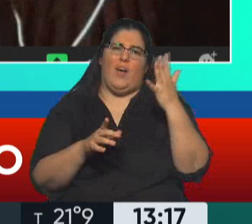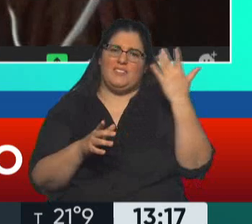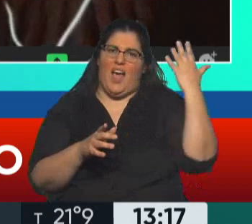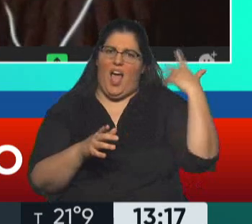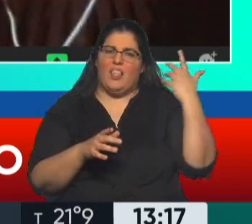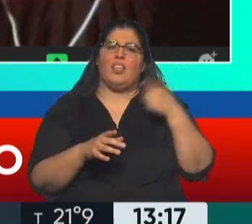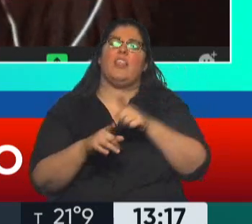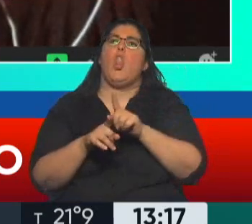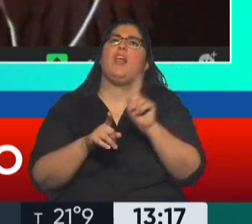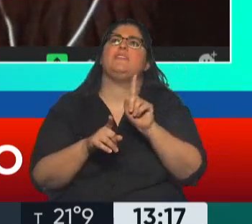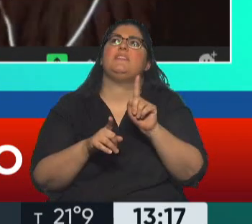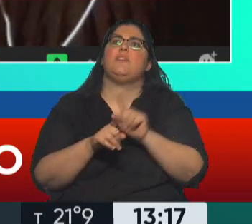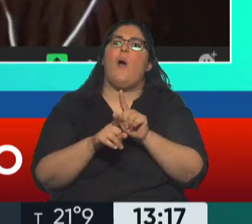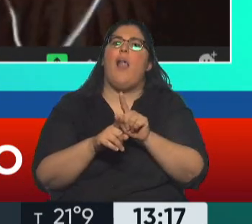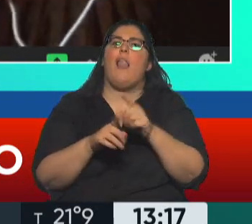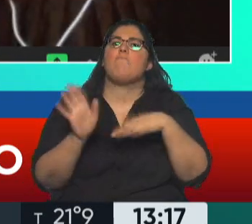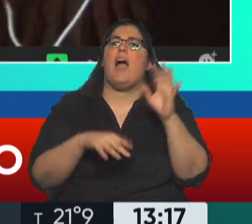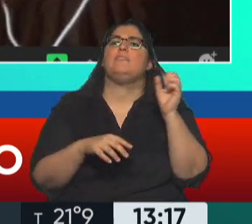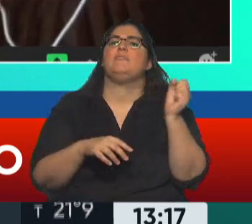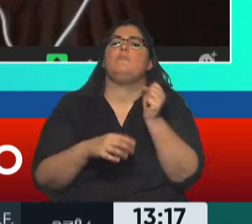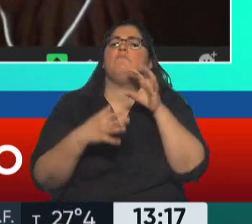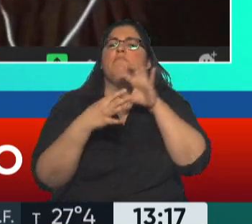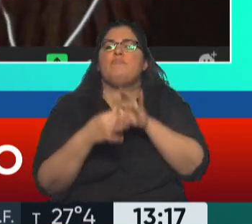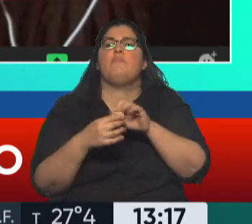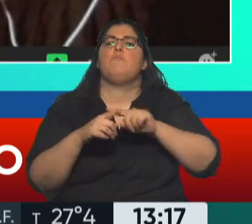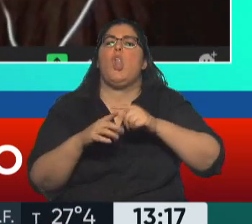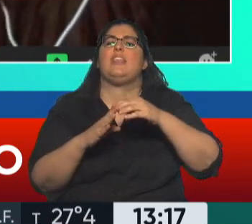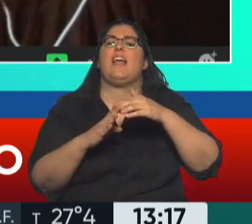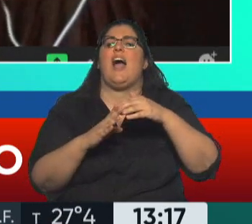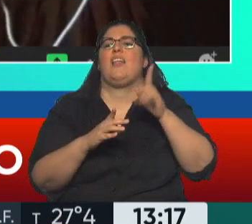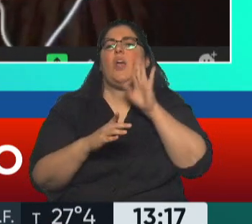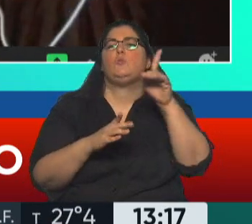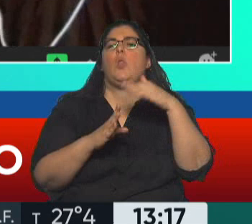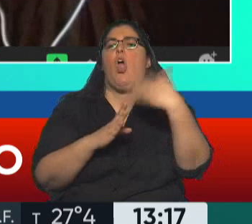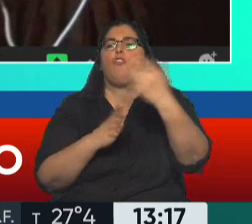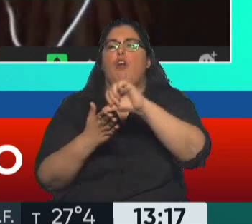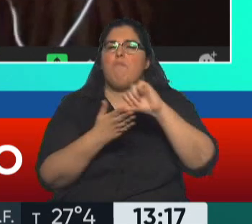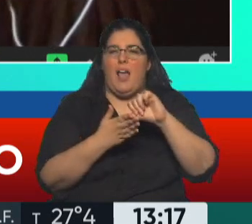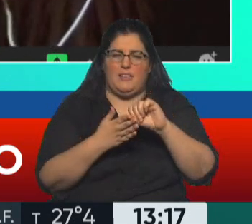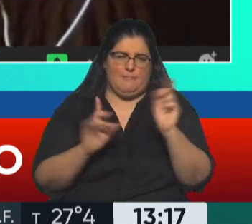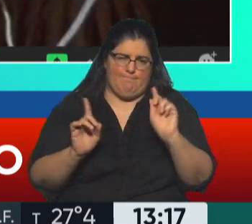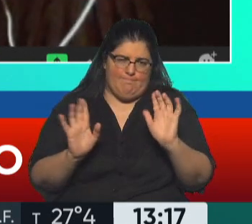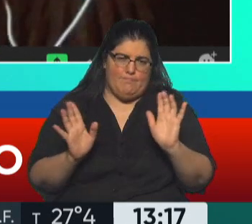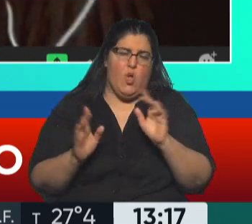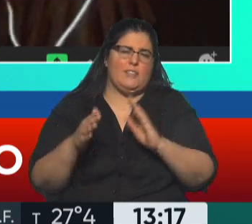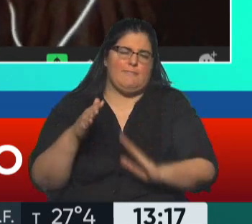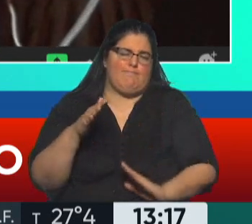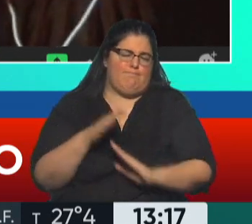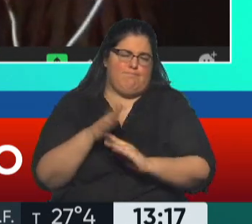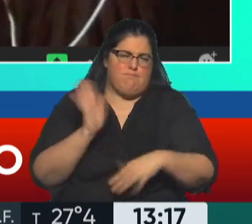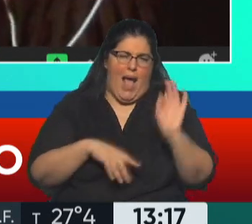no es central a la política exterior de Estados Unidos y por sobre todo no es el